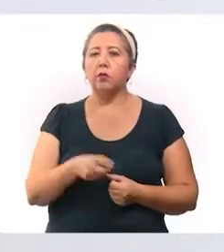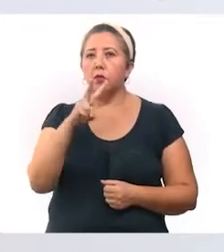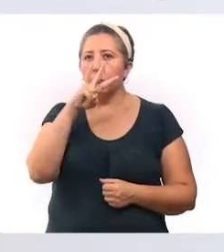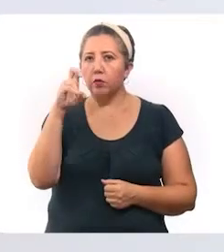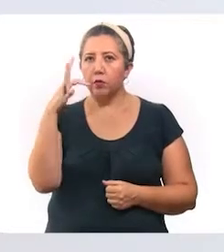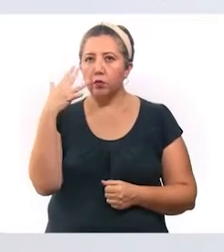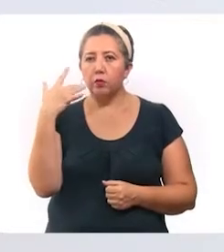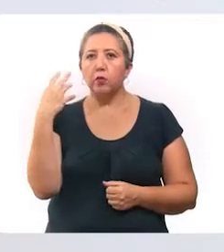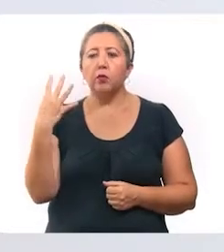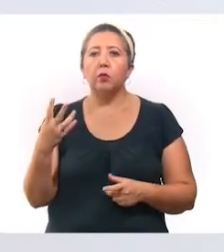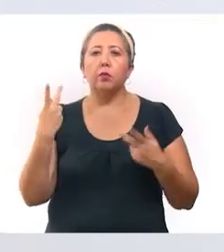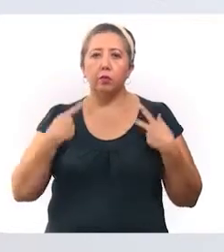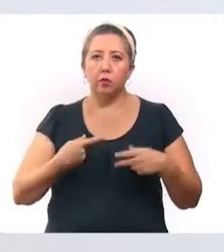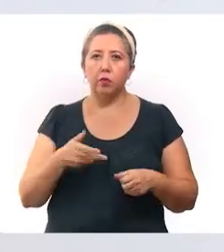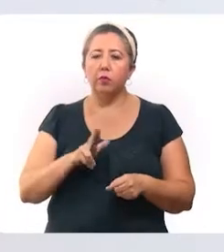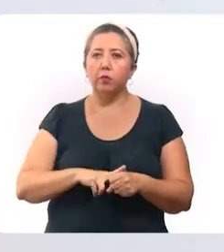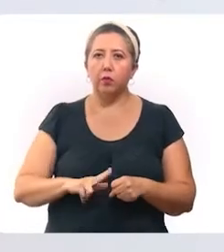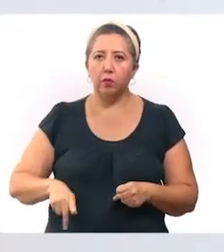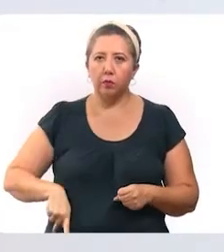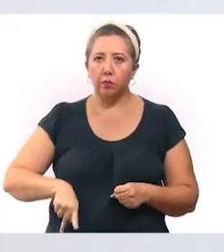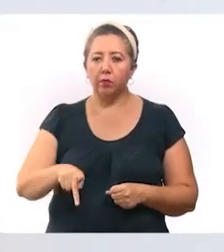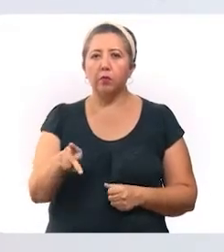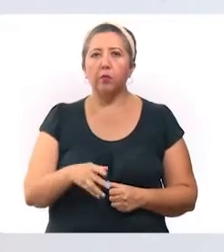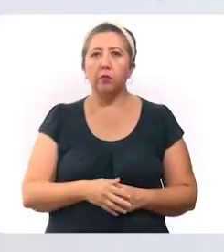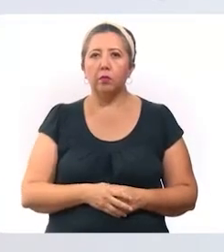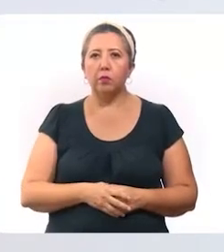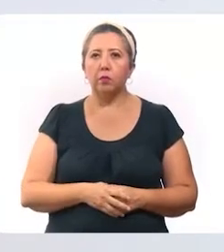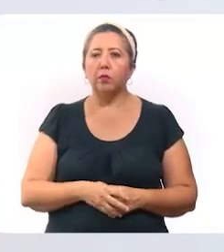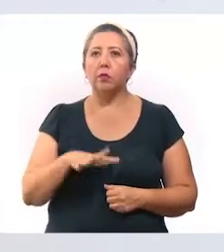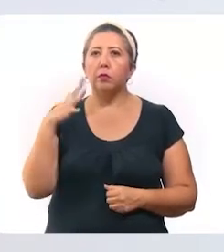tenemos 254 pacientes en hospitales públicos.